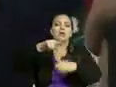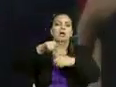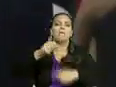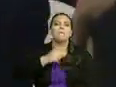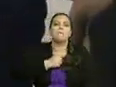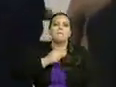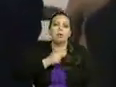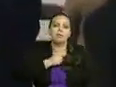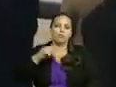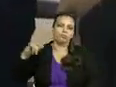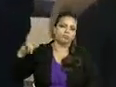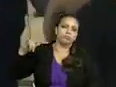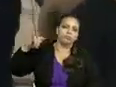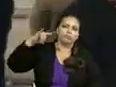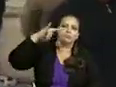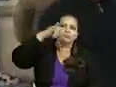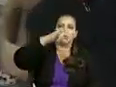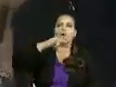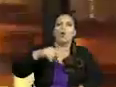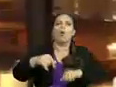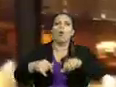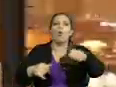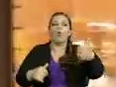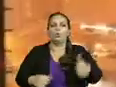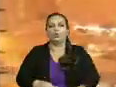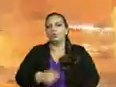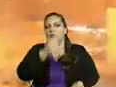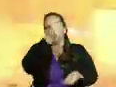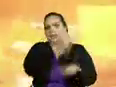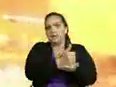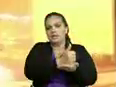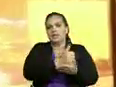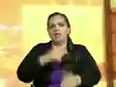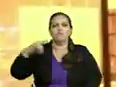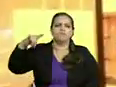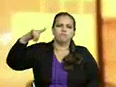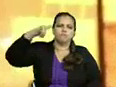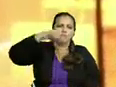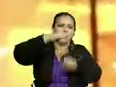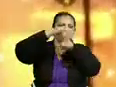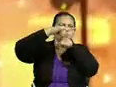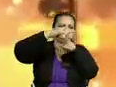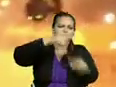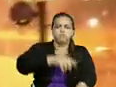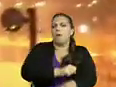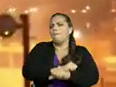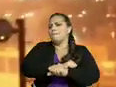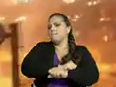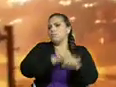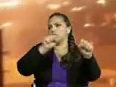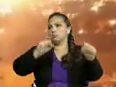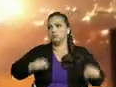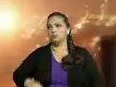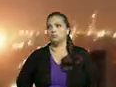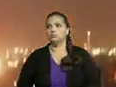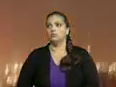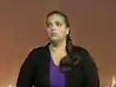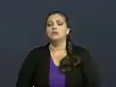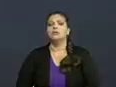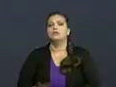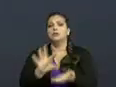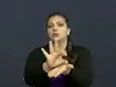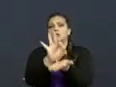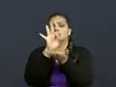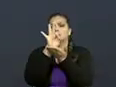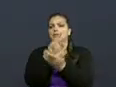la milicia de Kataib Hezbollah en Irak. El portavoz oficial de las brigadas iraquíes de Hezbollah habló a los manifestantes